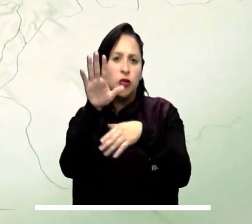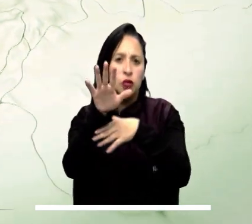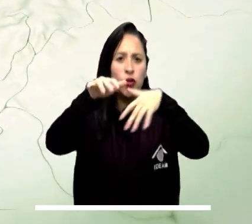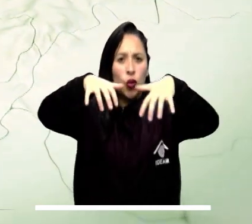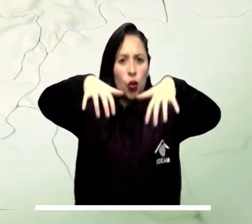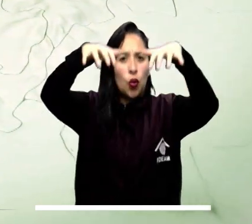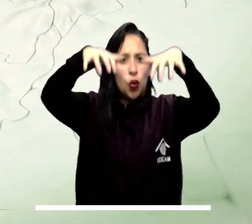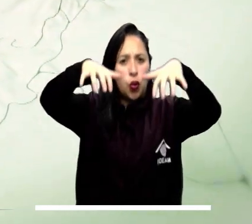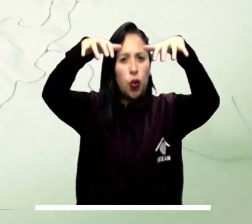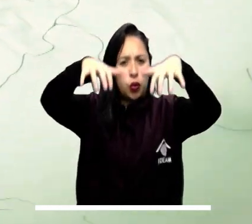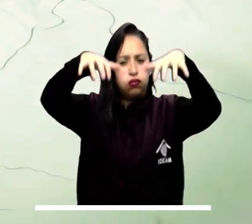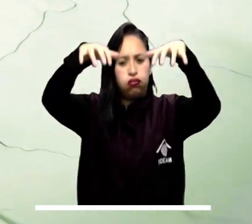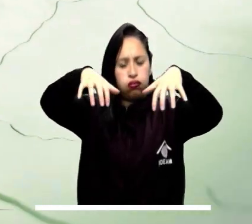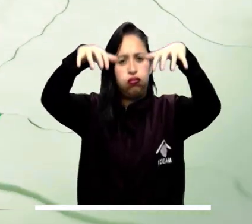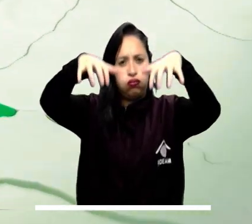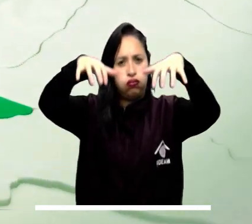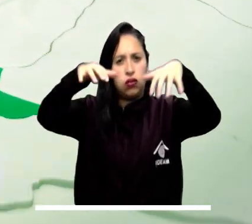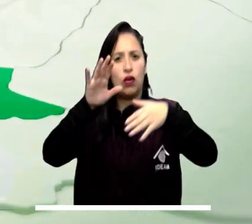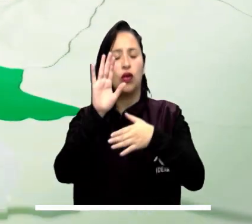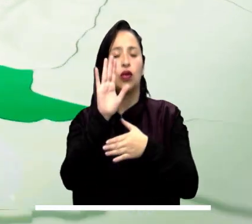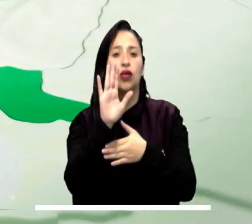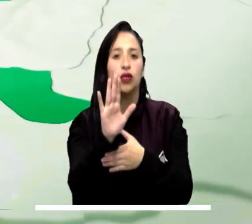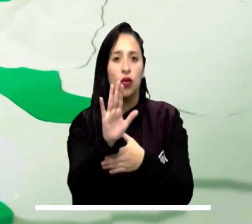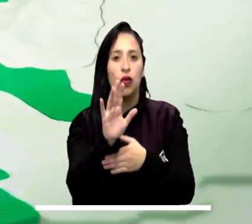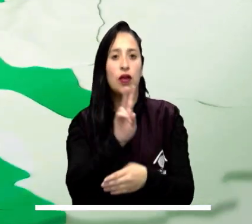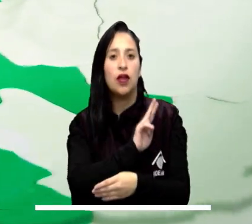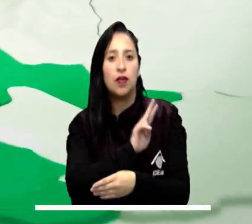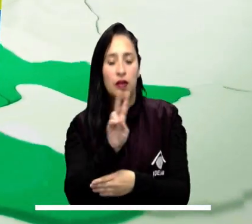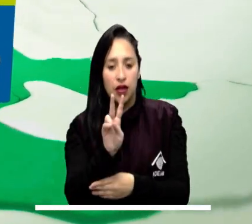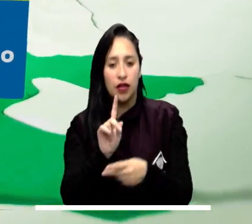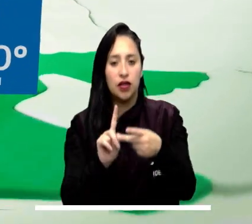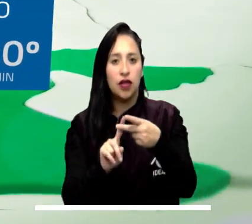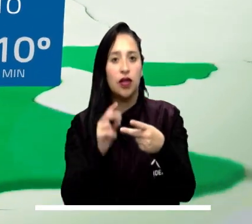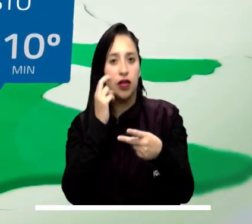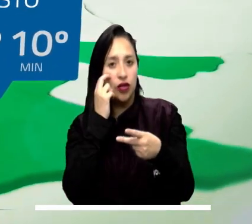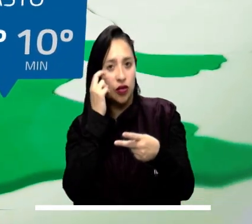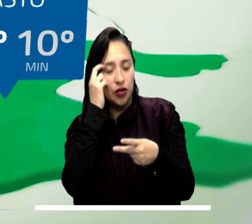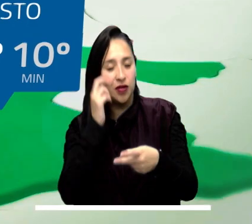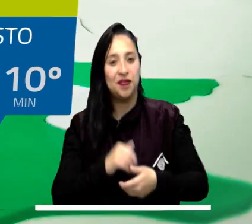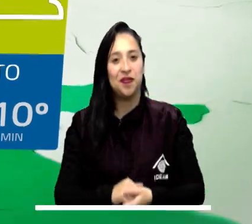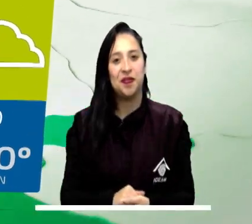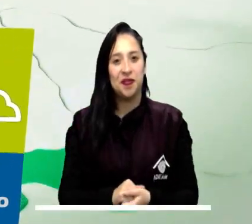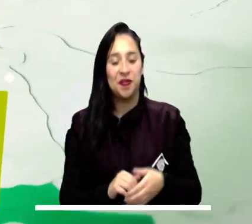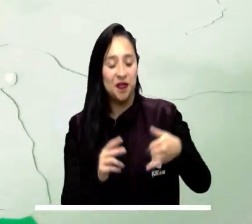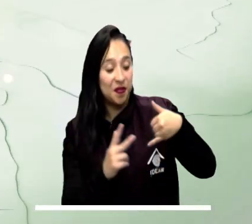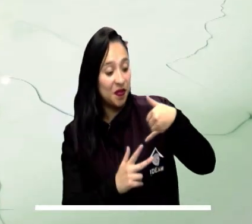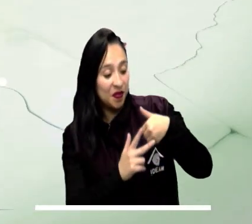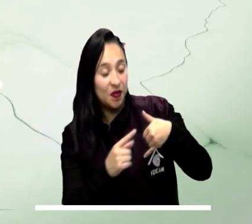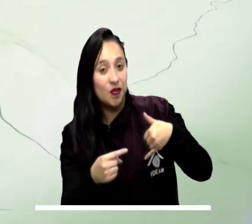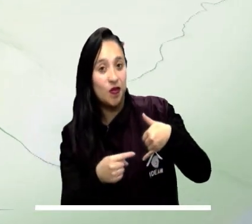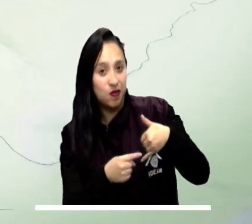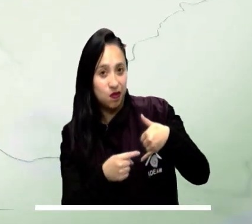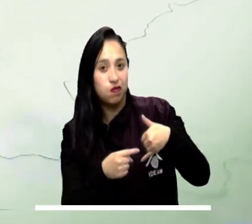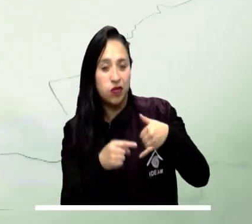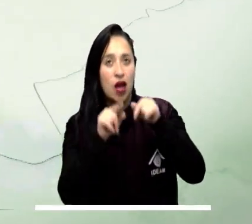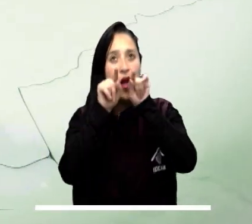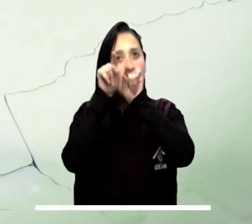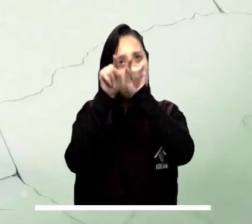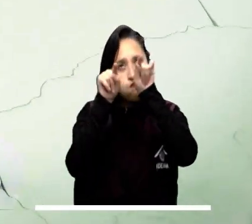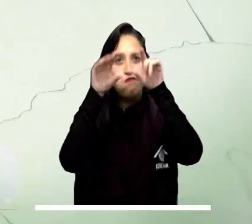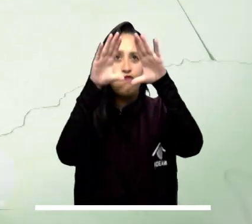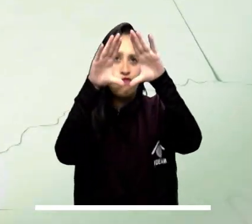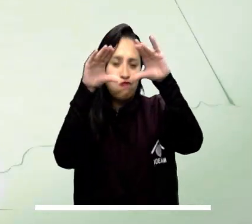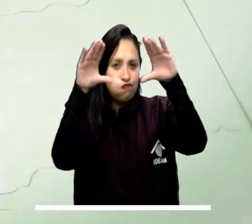el Pacífico se advierte nubosidad variada y es posible que se presenten lluvias fuertes al occidente del Valle del Cauca y de